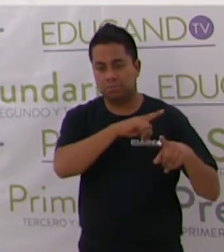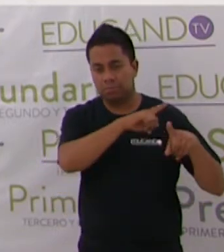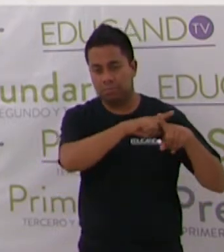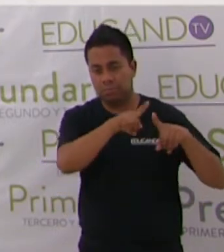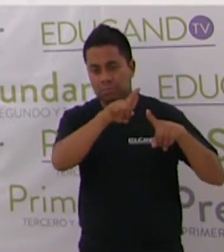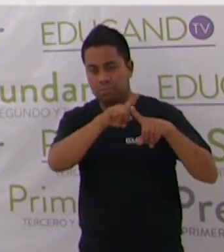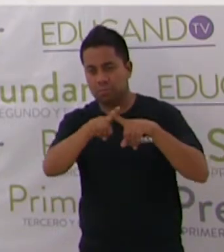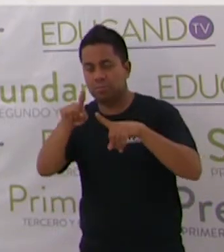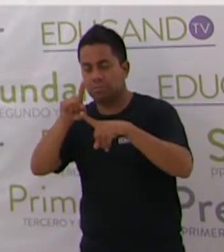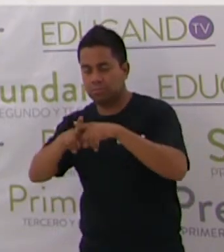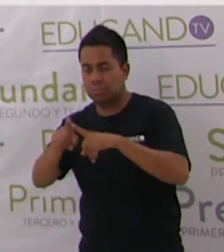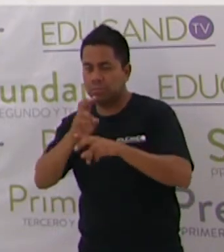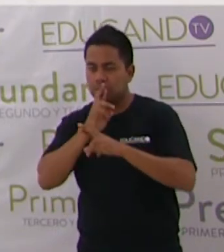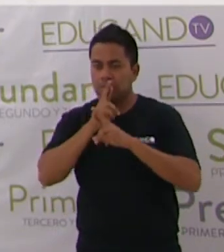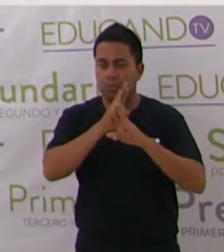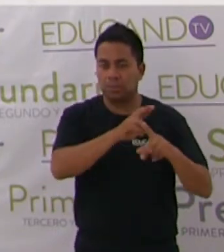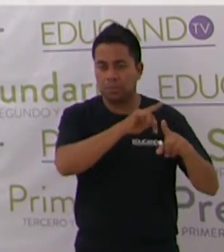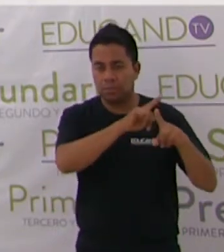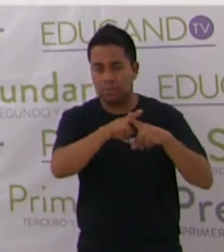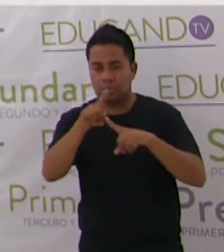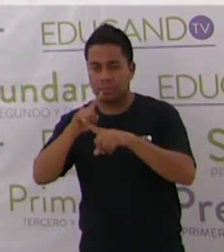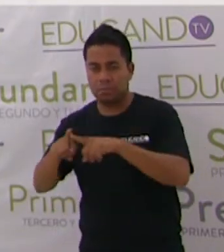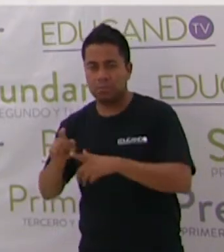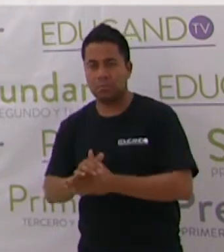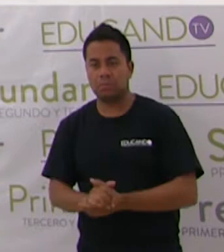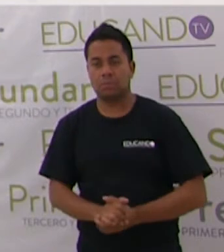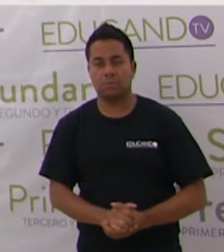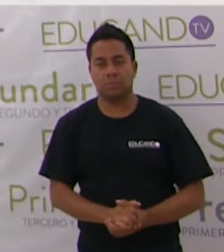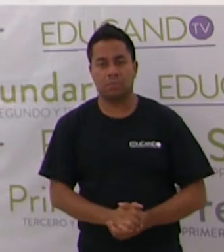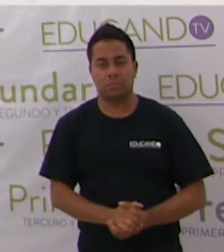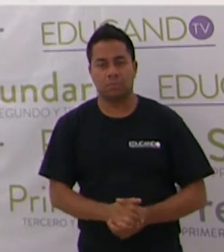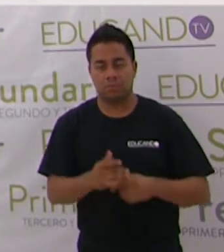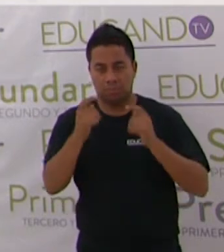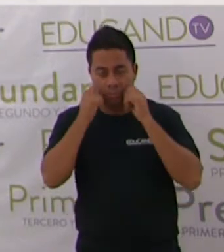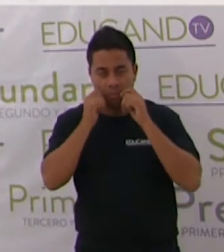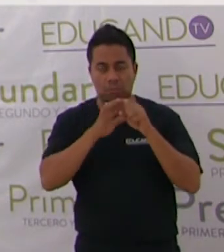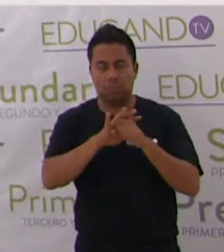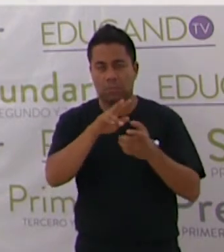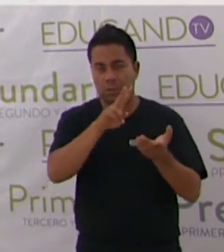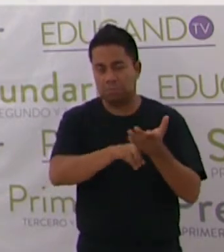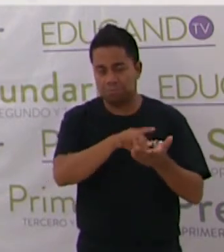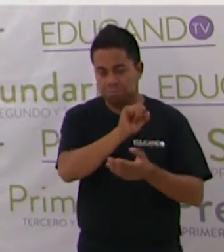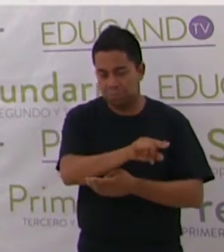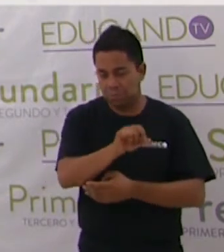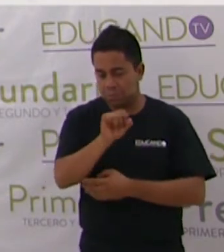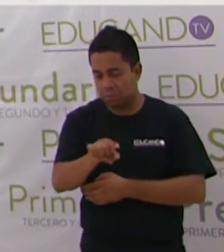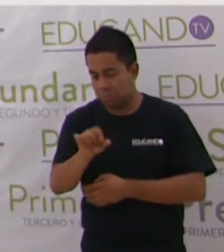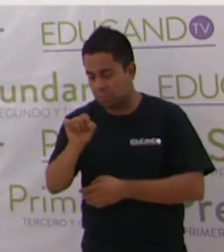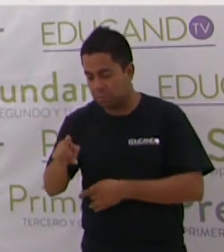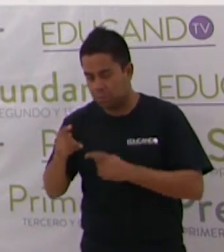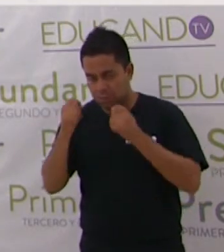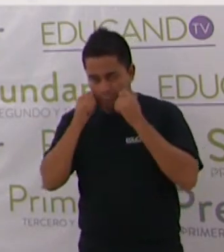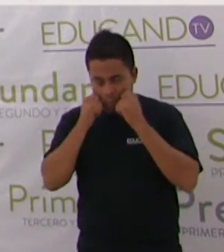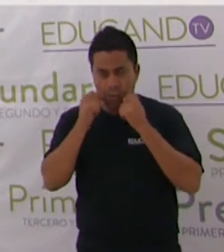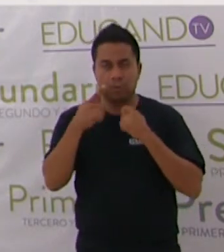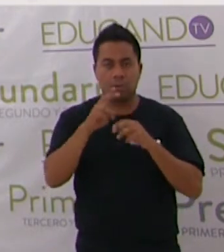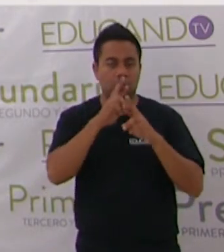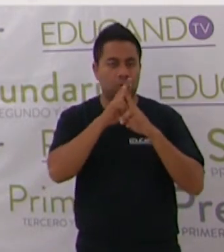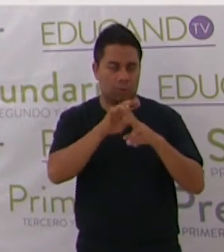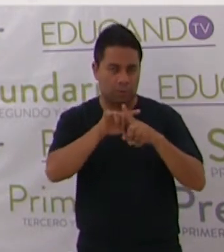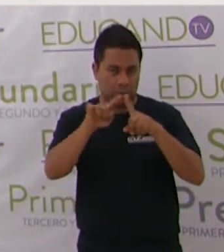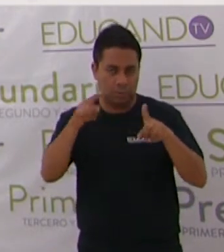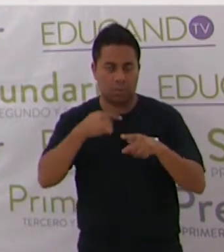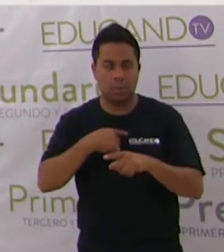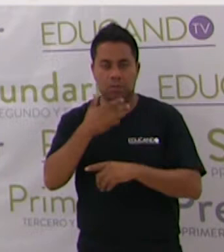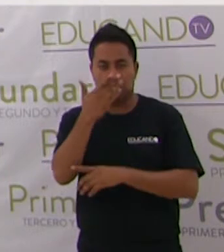diferentes los resultados, aunque el valor es el mismo. Aunque yo pida